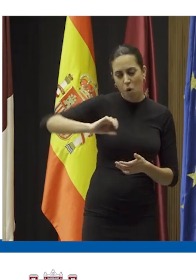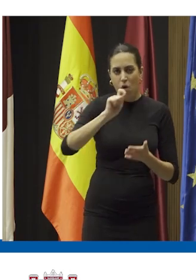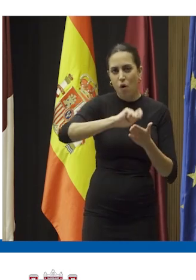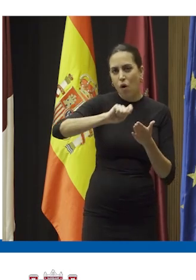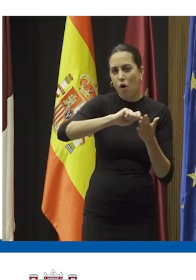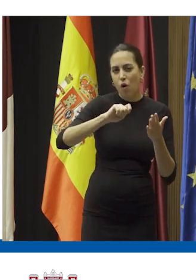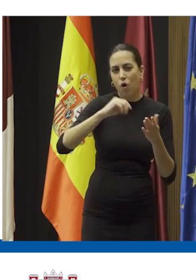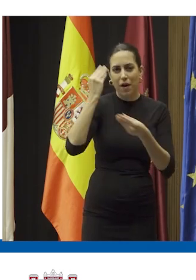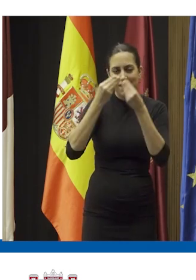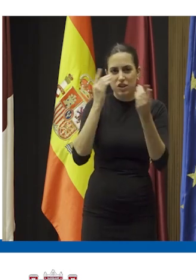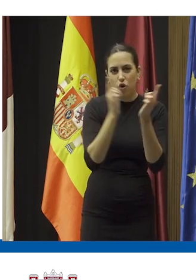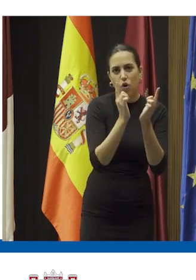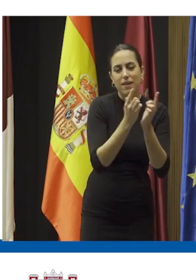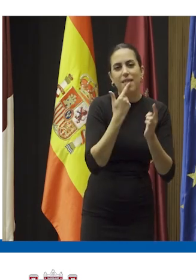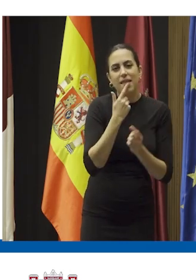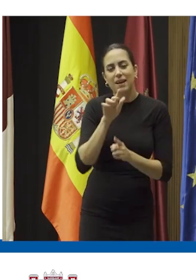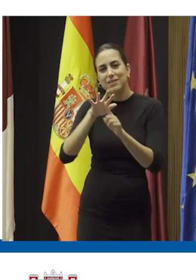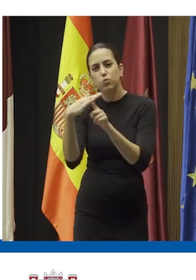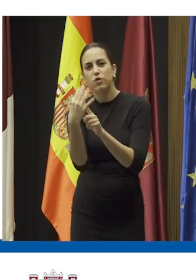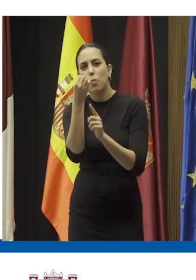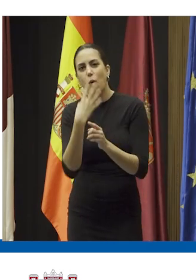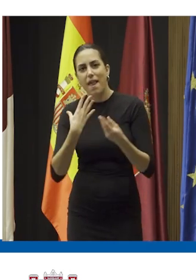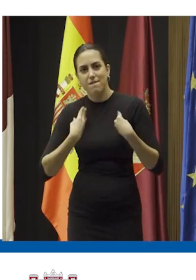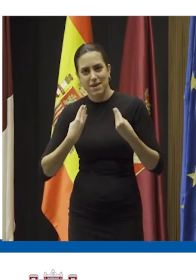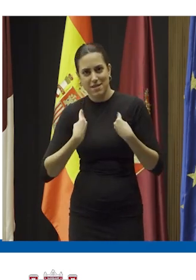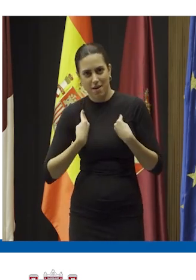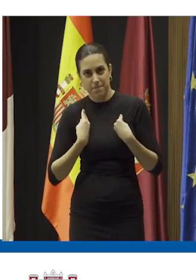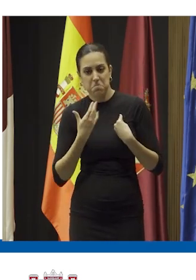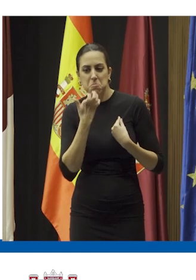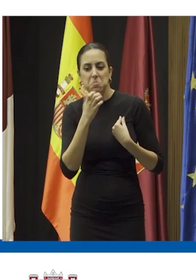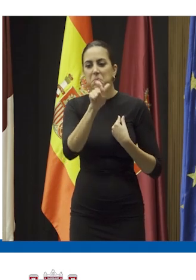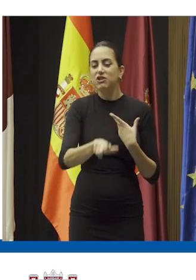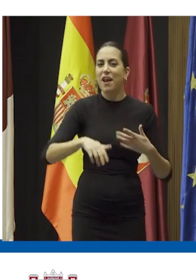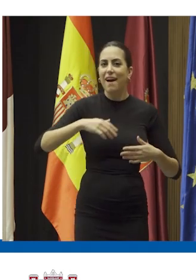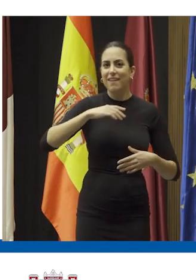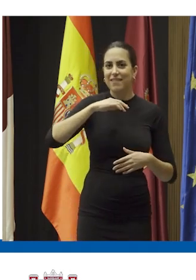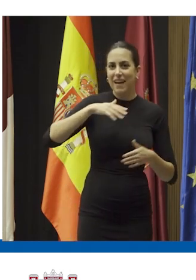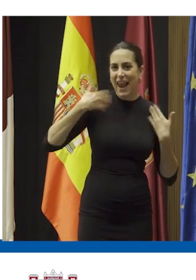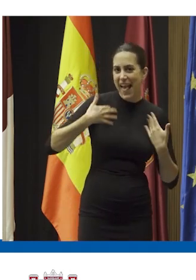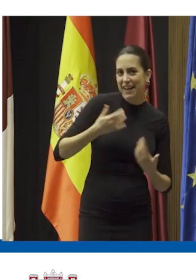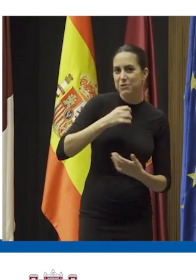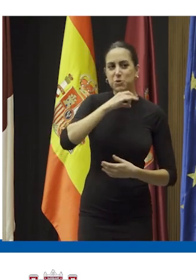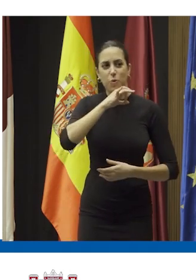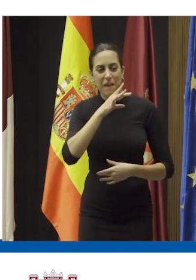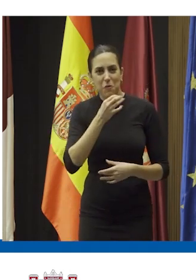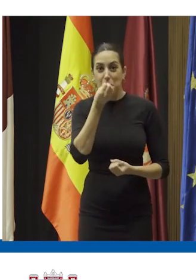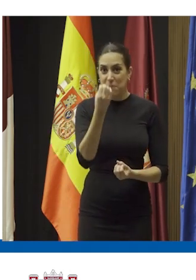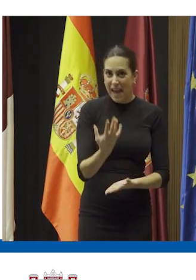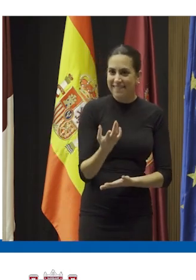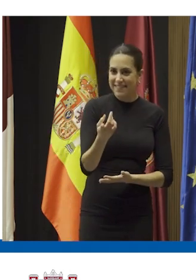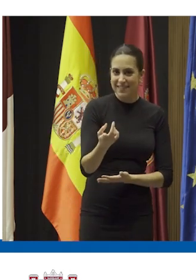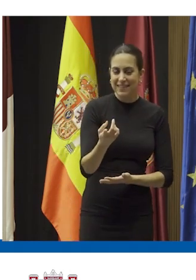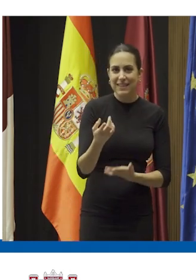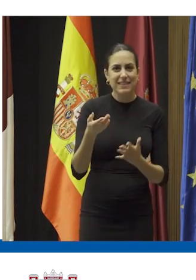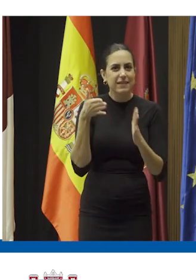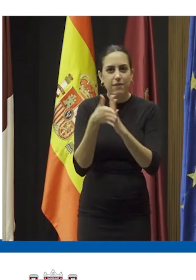buena situación vital de una persona, buena situación, está contento, alegre, va bien, todo en condiciones, de ahí surge la